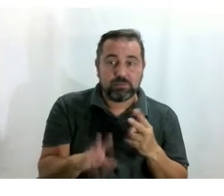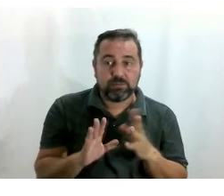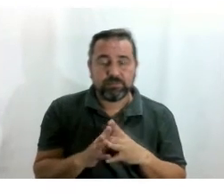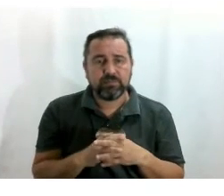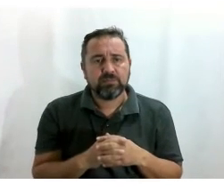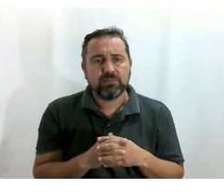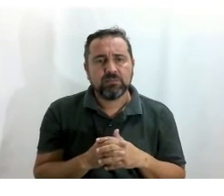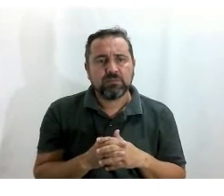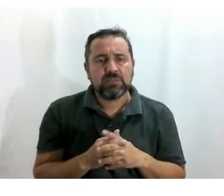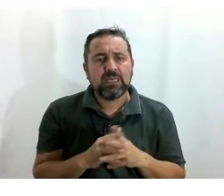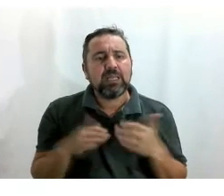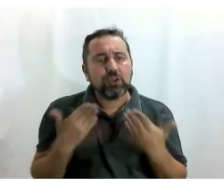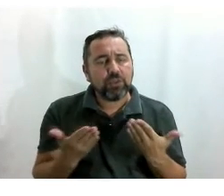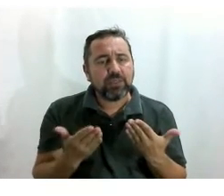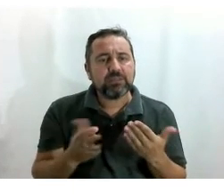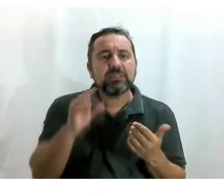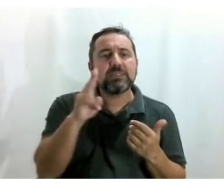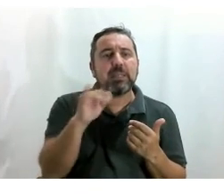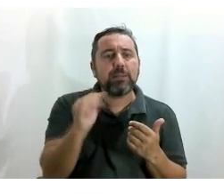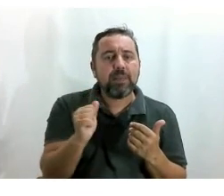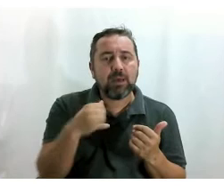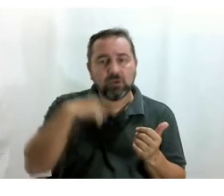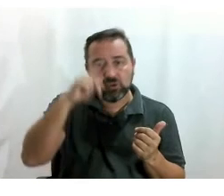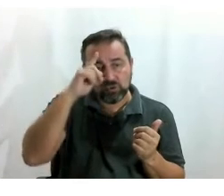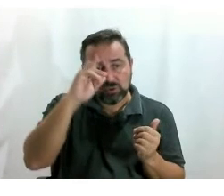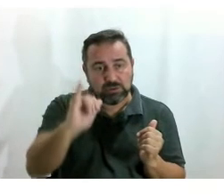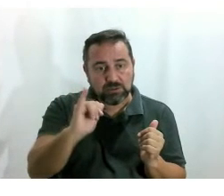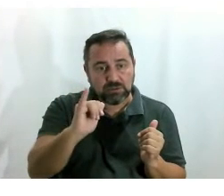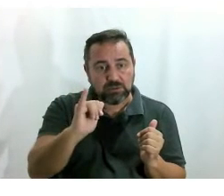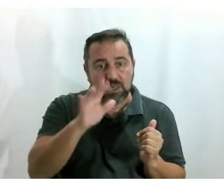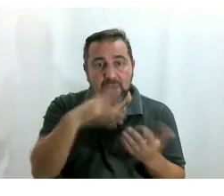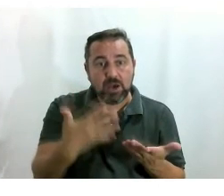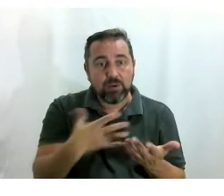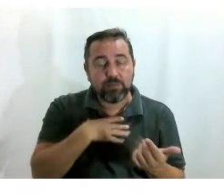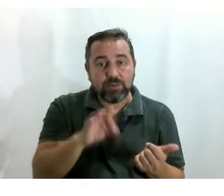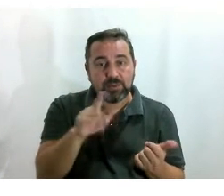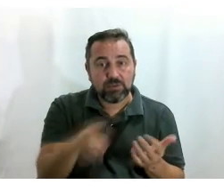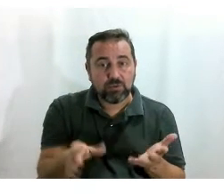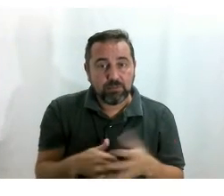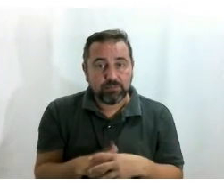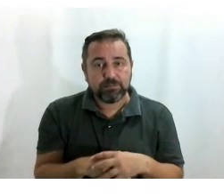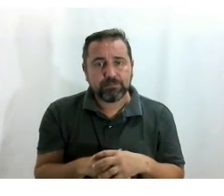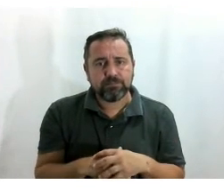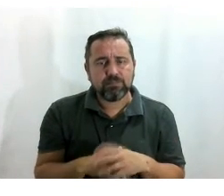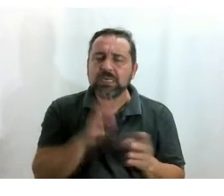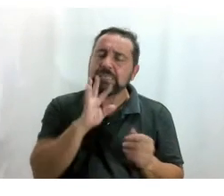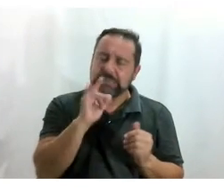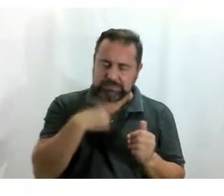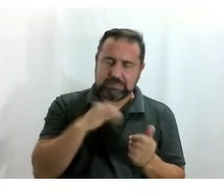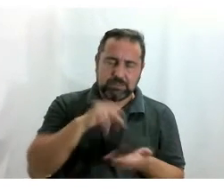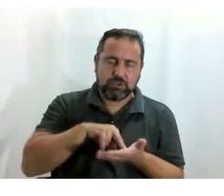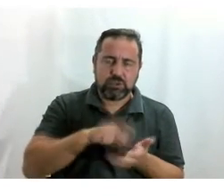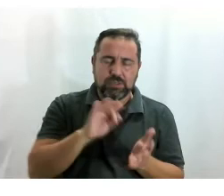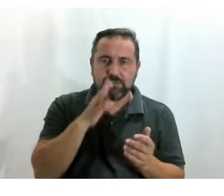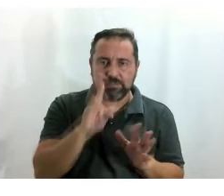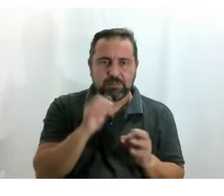¿no? Entonces, Silvia, no sé si estás ahora disponible. Sí, estoy. Espera, a ver que